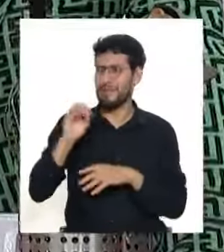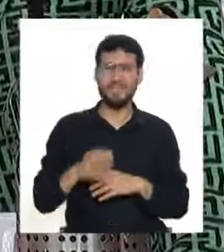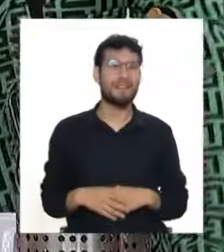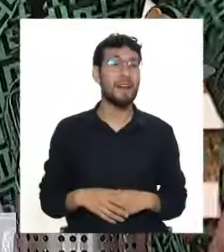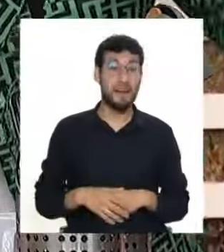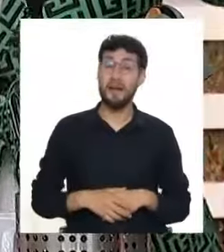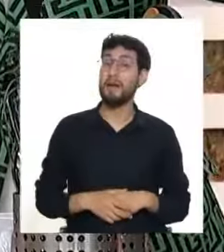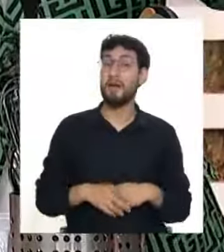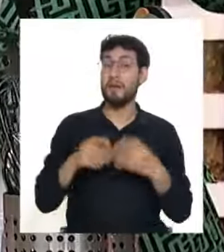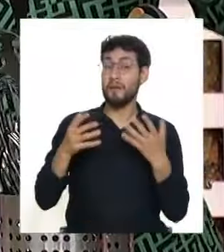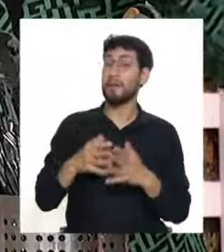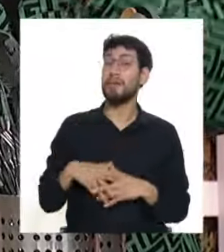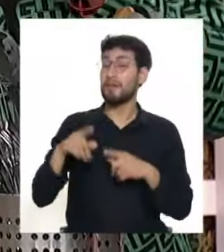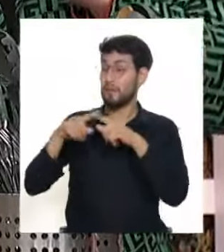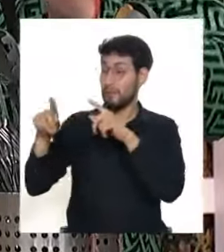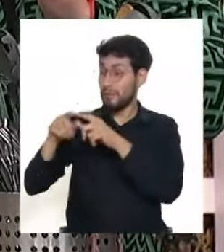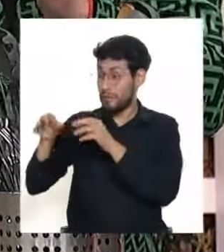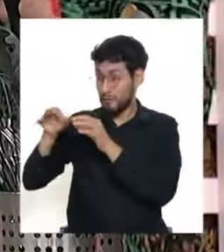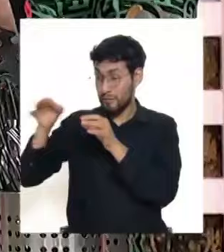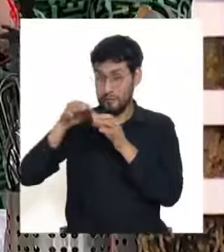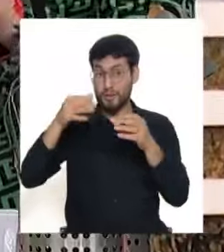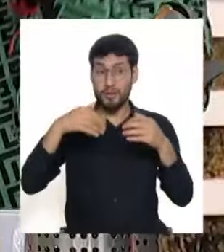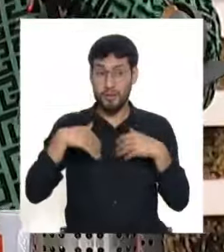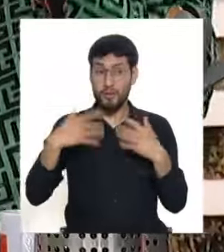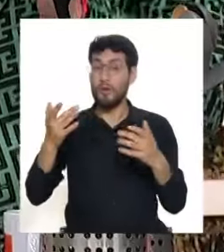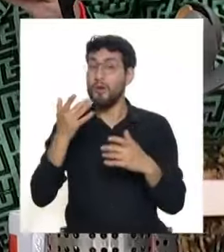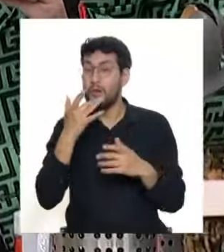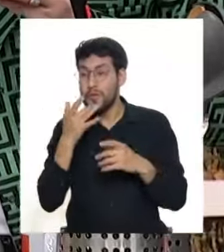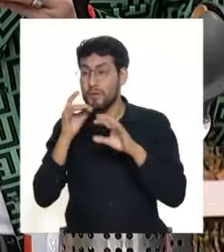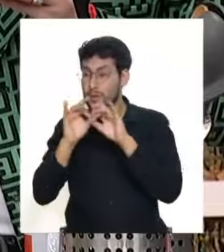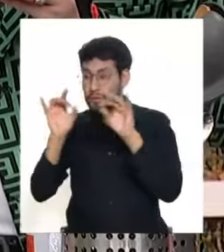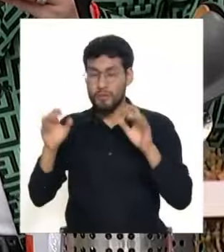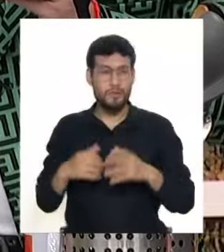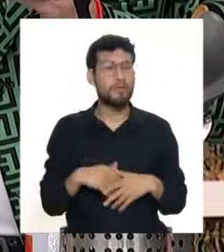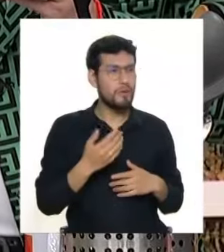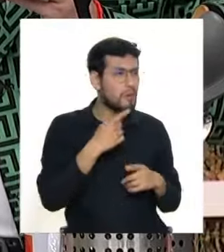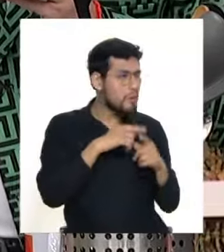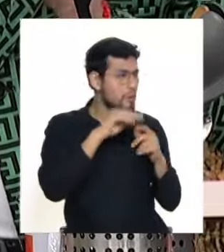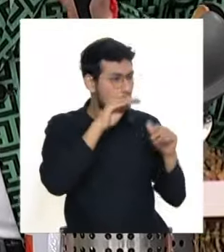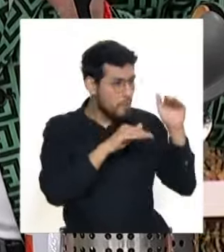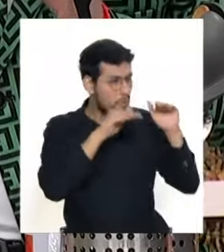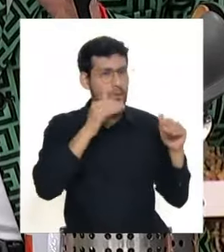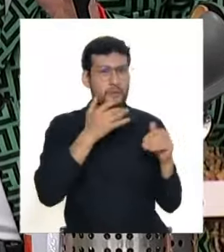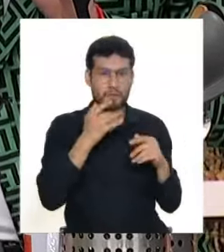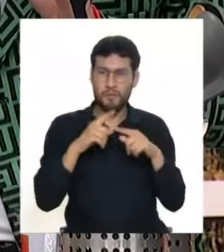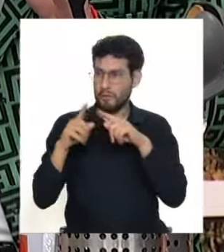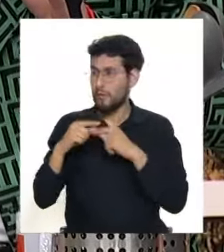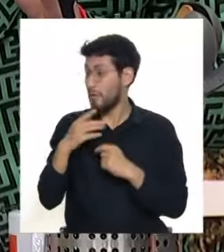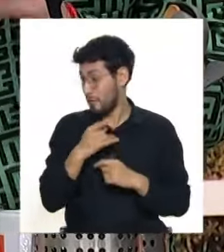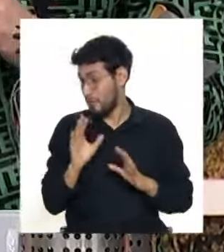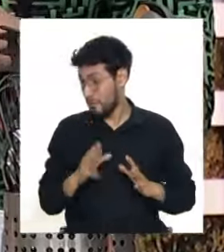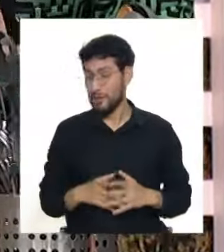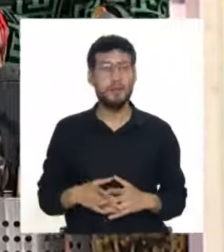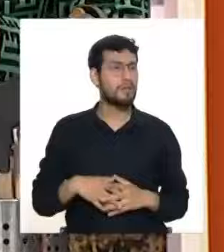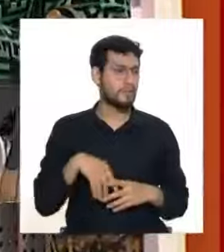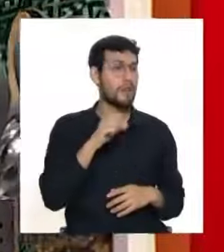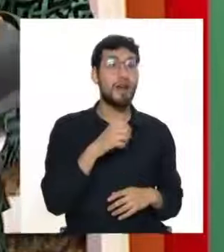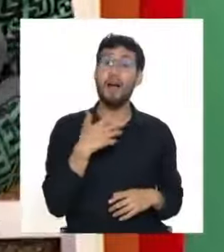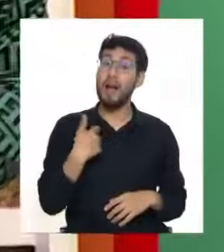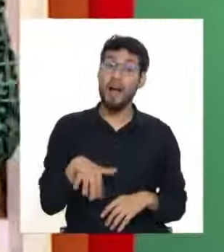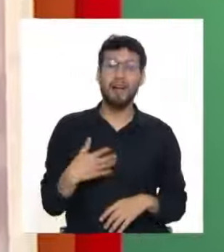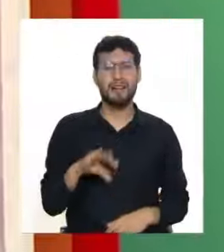Entonces, según cada región, ya le van poniendo un poquito de su... menos cosas que le va gustando a cada uno, claro, entonces. Sí.